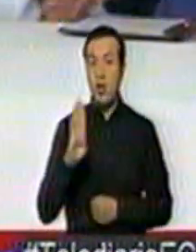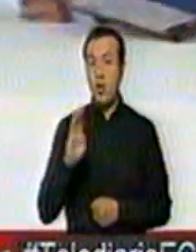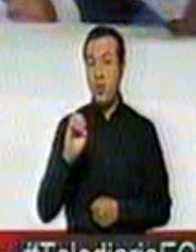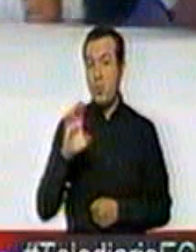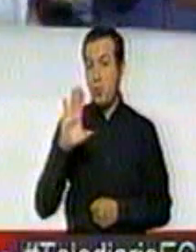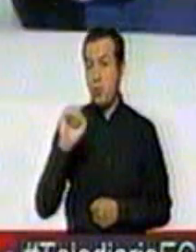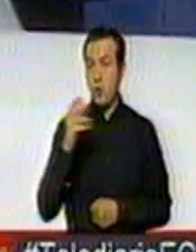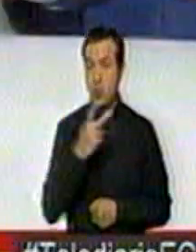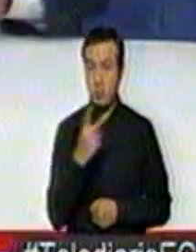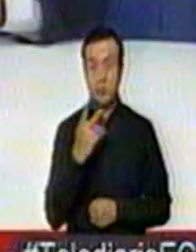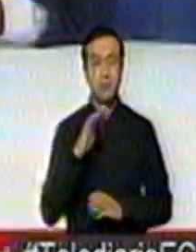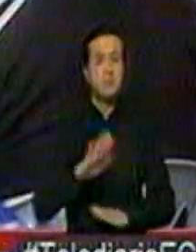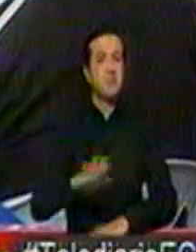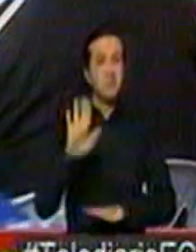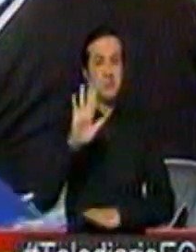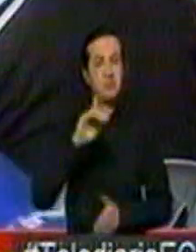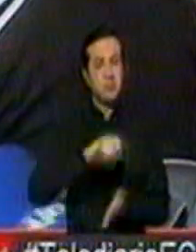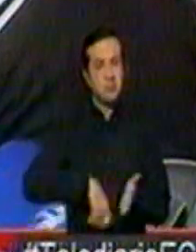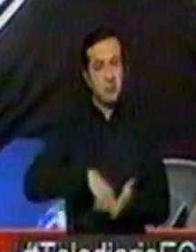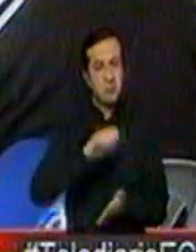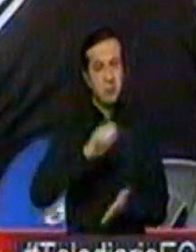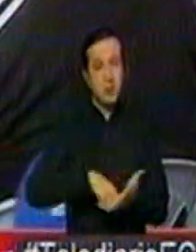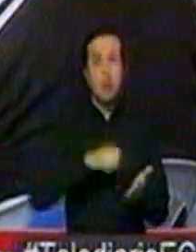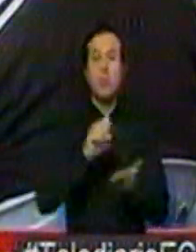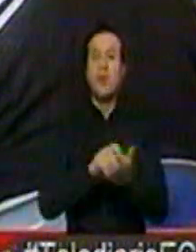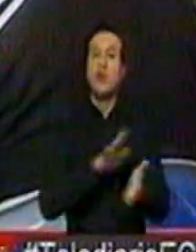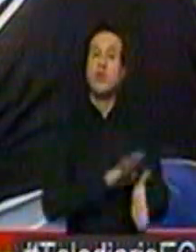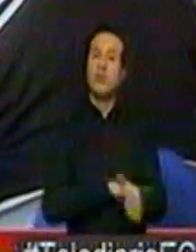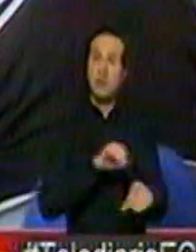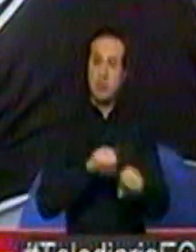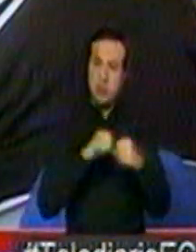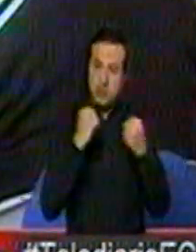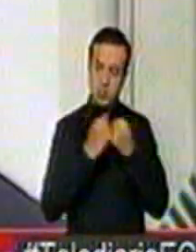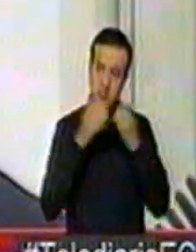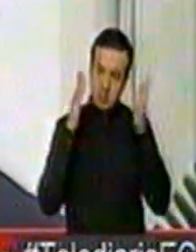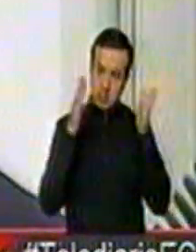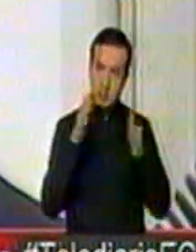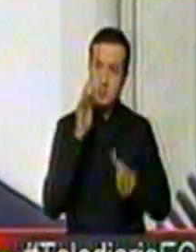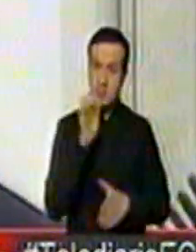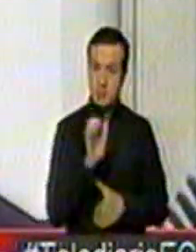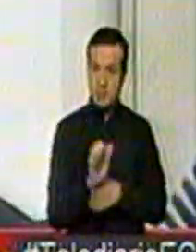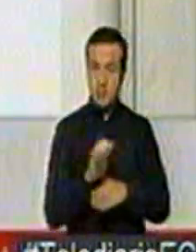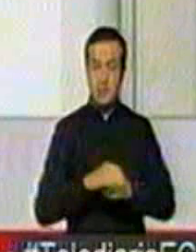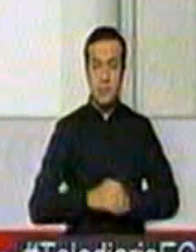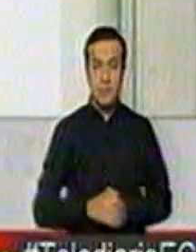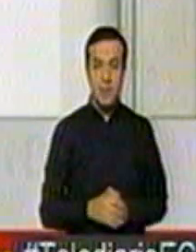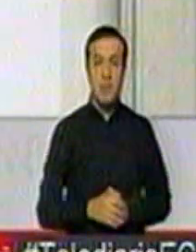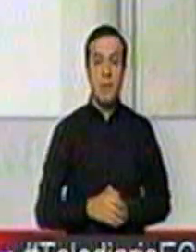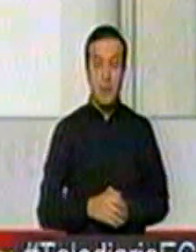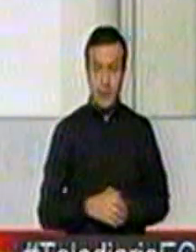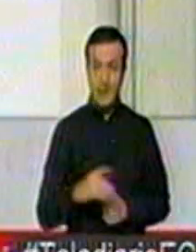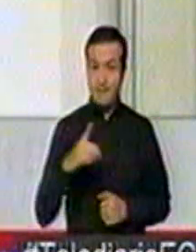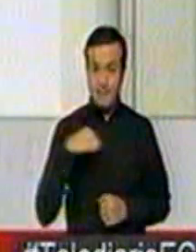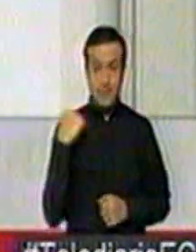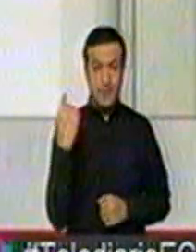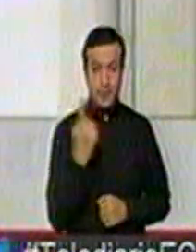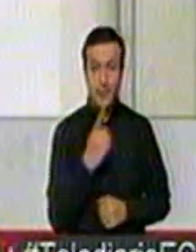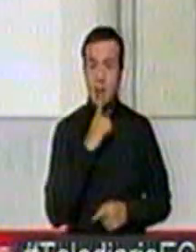carta de compromiso para implementar proyectos sociales en Ecuador. Para poder nosotros también